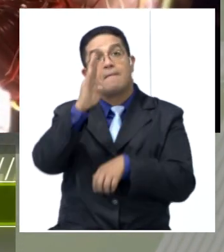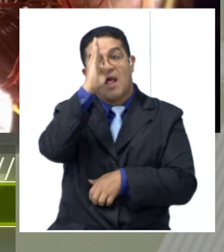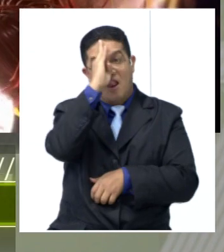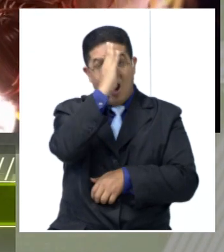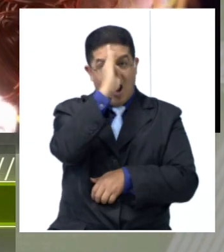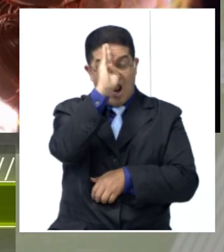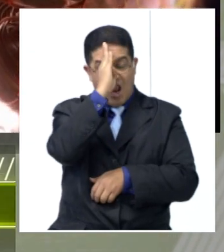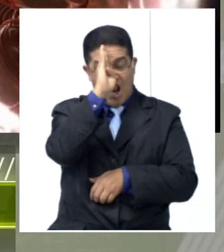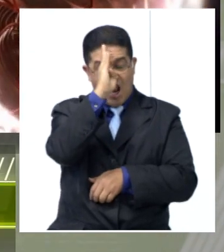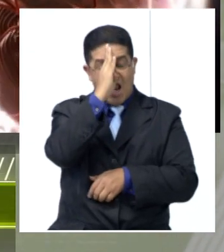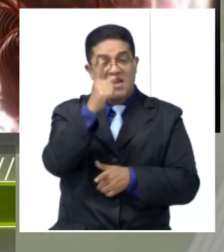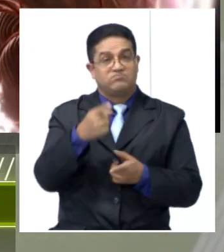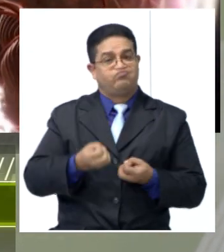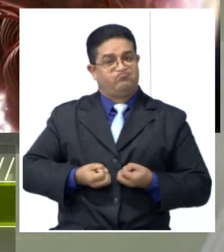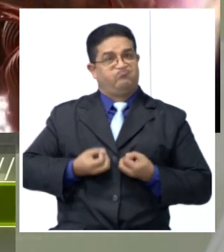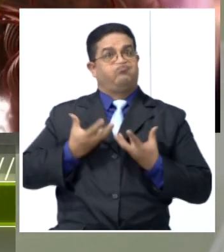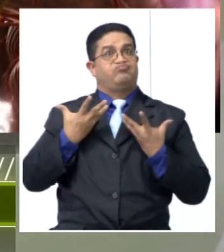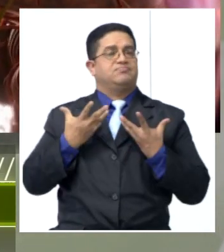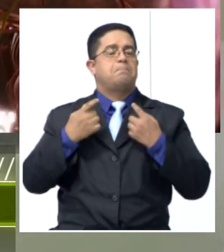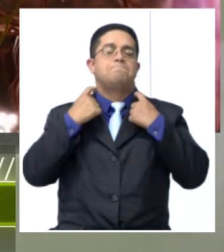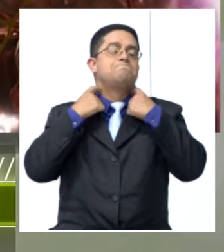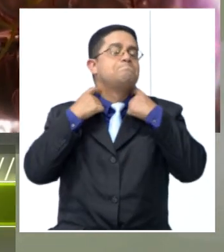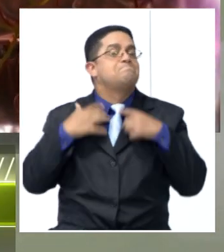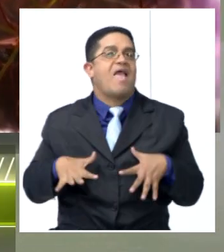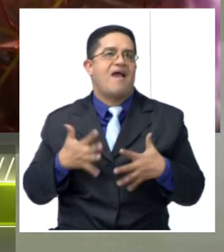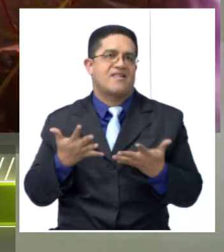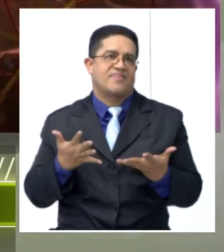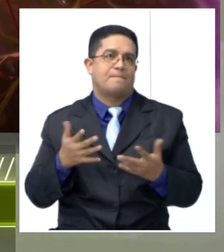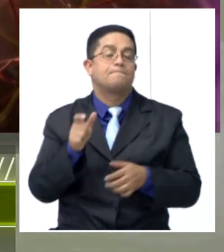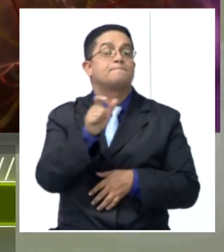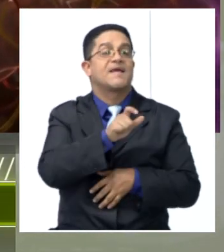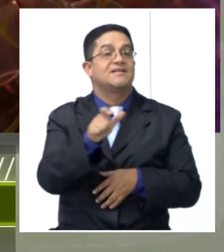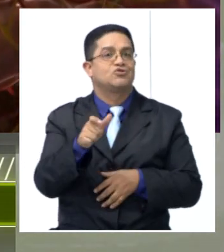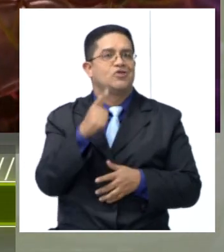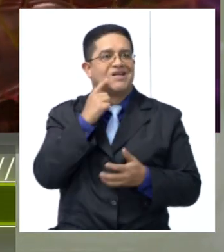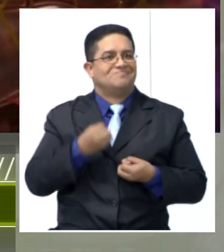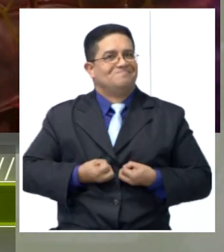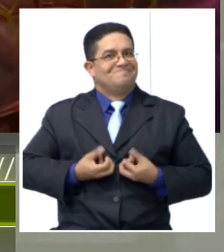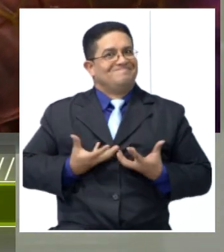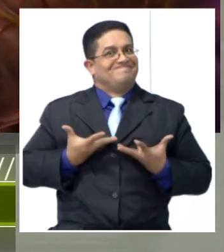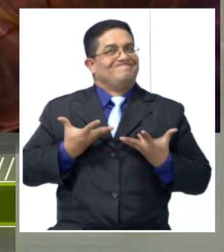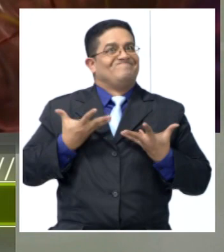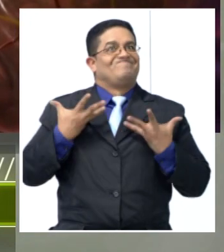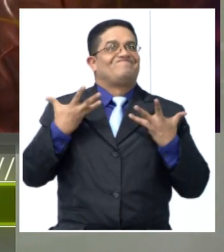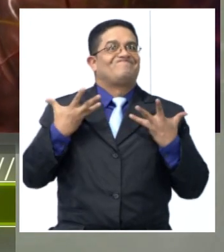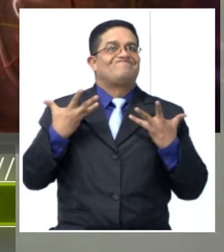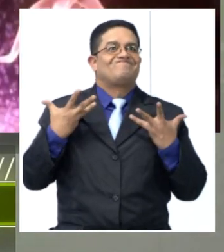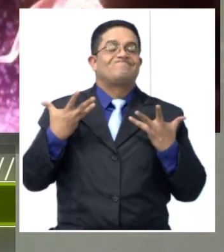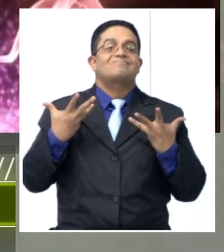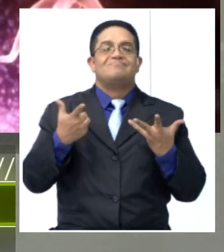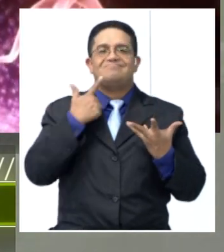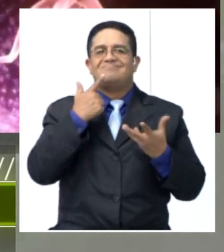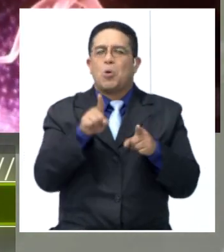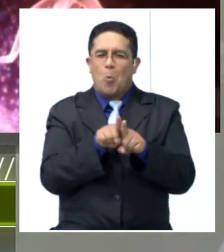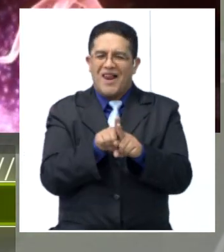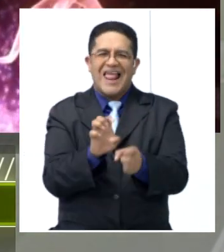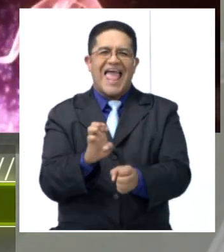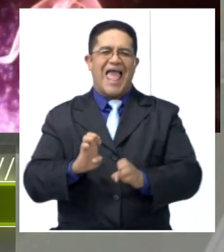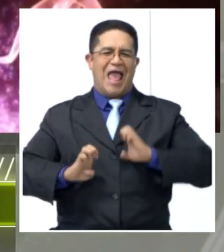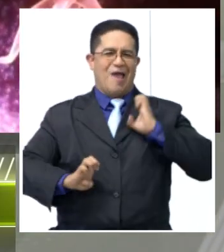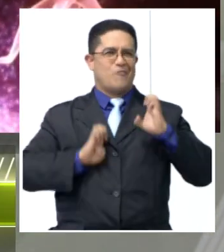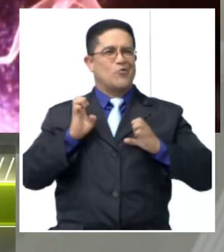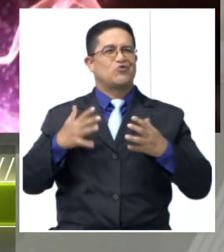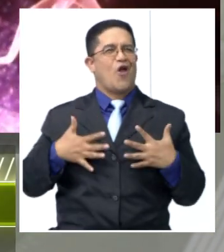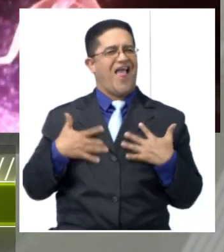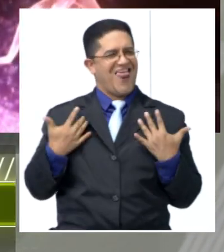donde fluctúa el ánimo se pierden y la persona se puede ir hacia arriba, es decir, tiene una euforia, una alegría